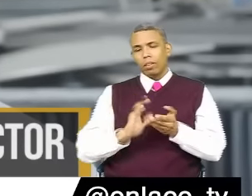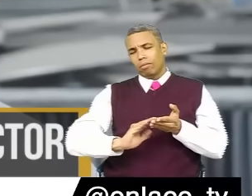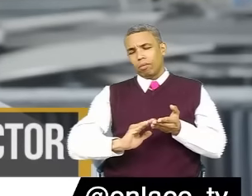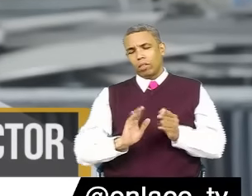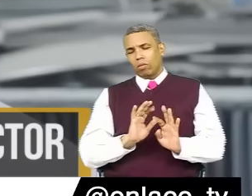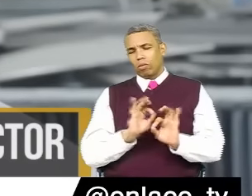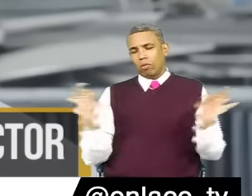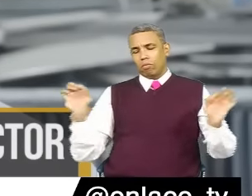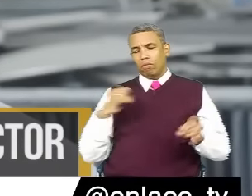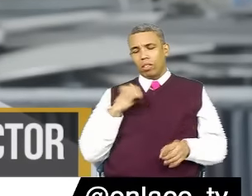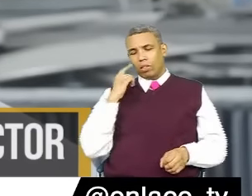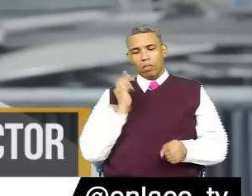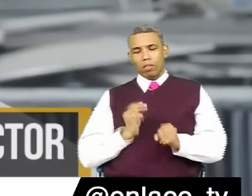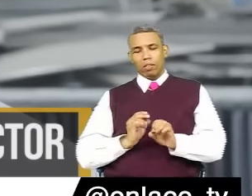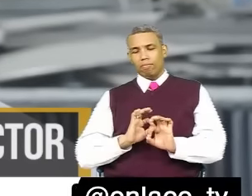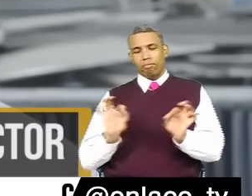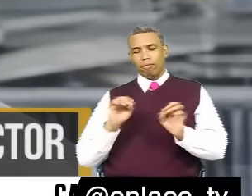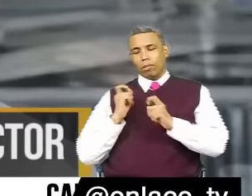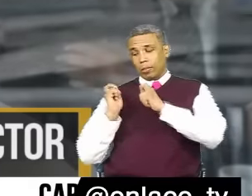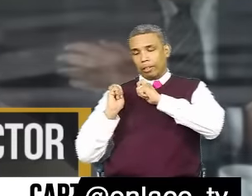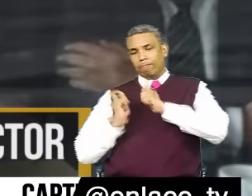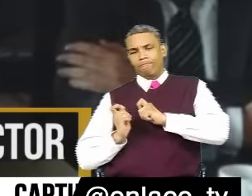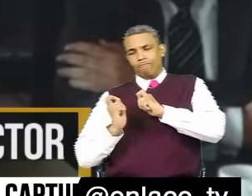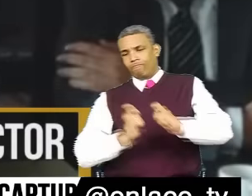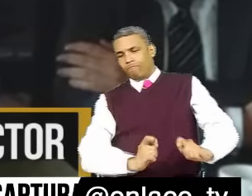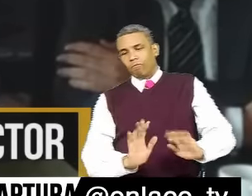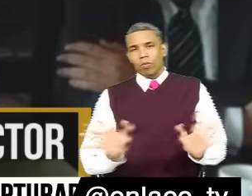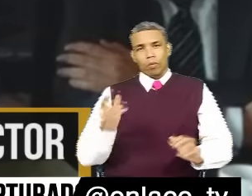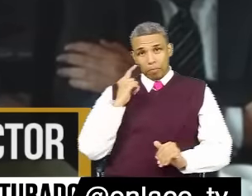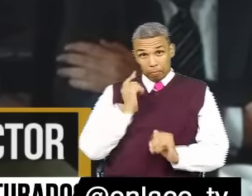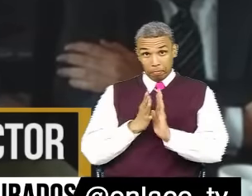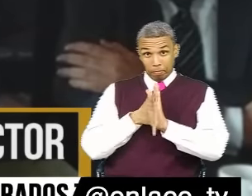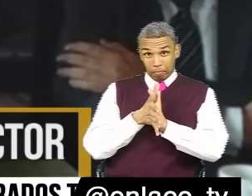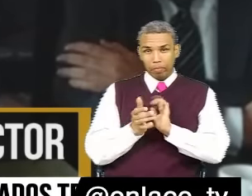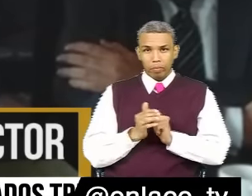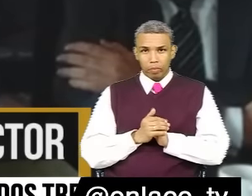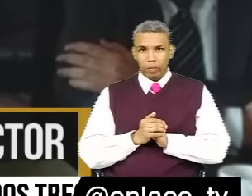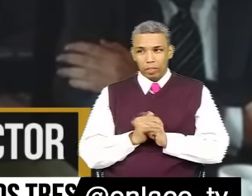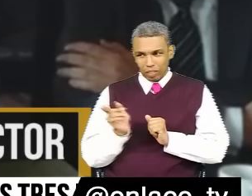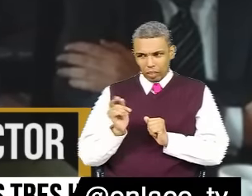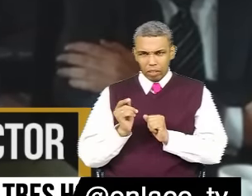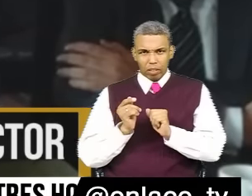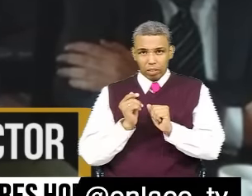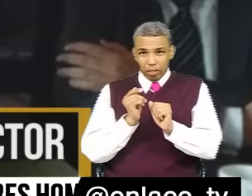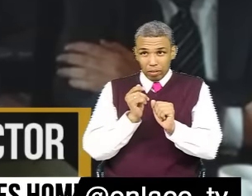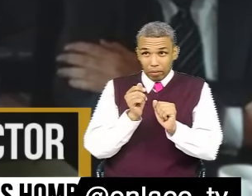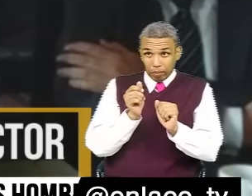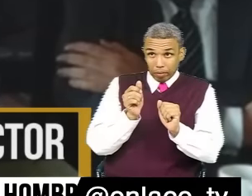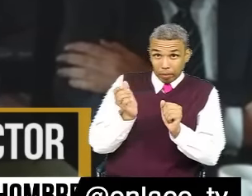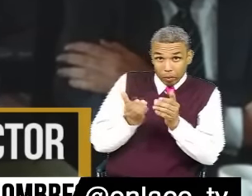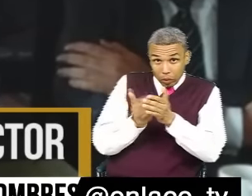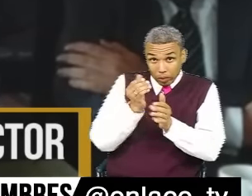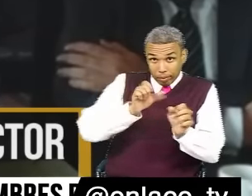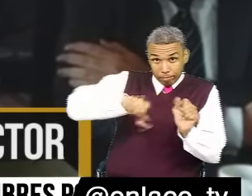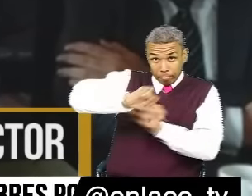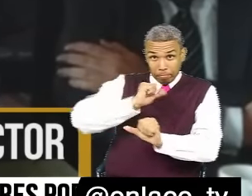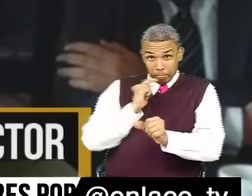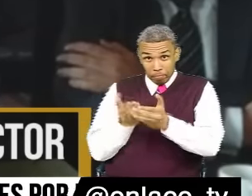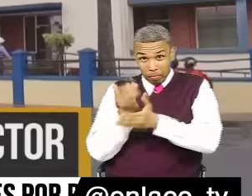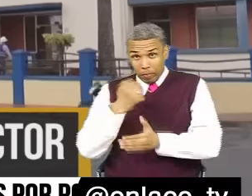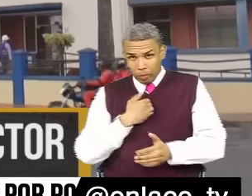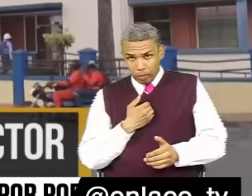Mendoza Maceo. El ministro de Transporte, Jorge Eduardo Rojas, reconoció la gestión adelantada por el director saliente, lo mismo que varios alcaldes, gobernadores y el representante del